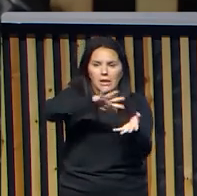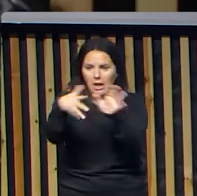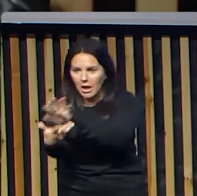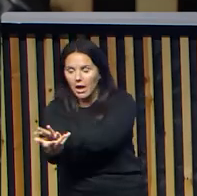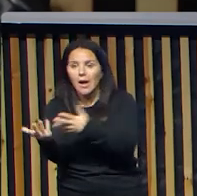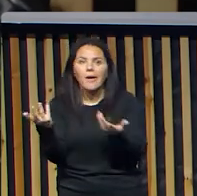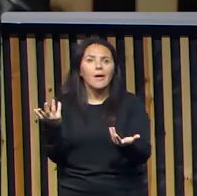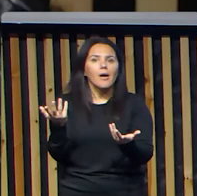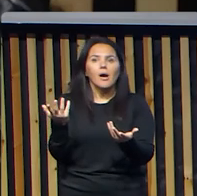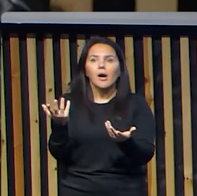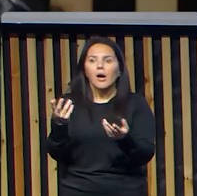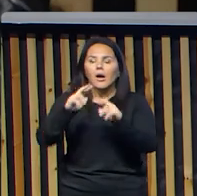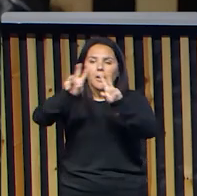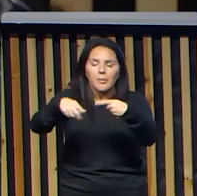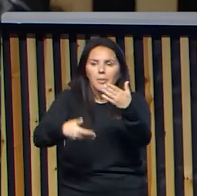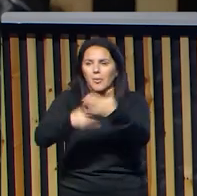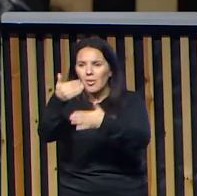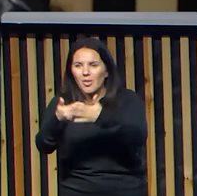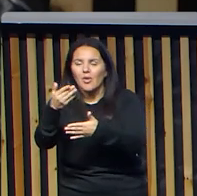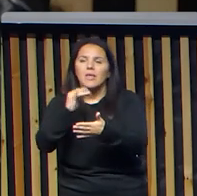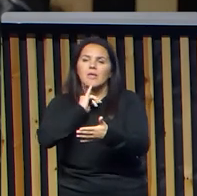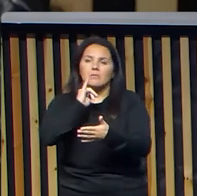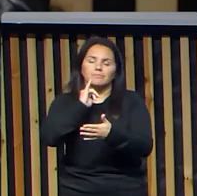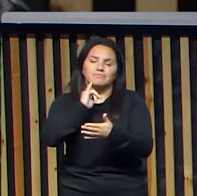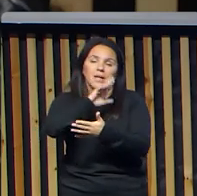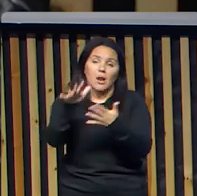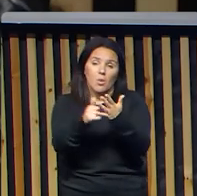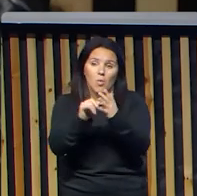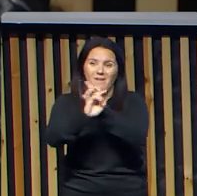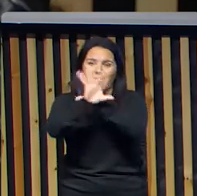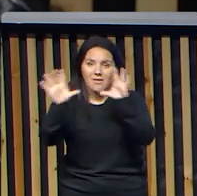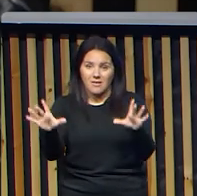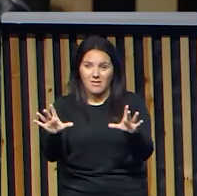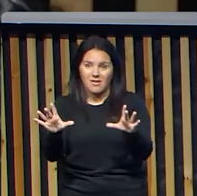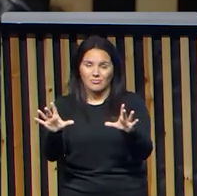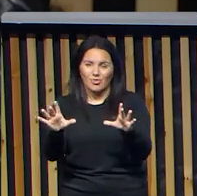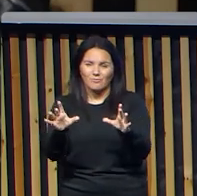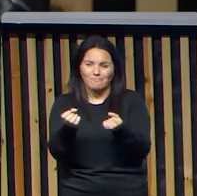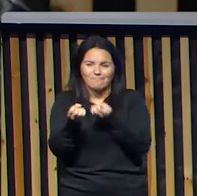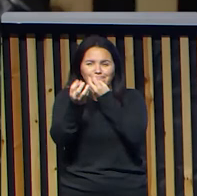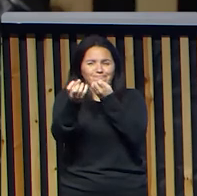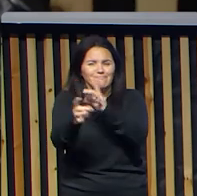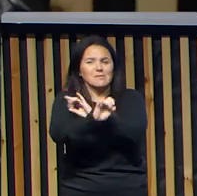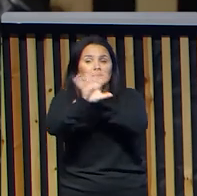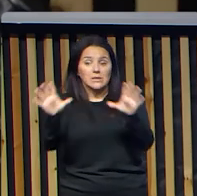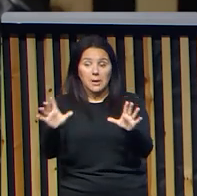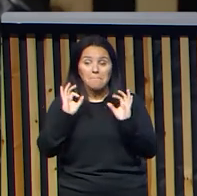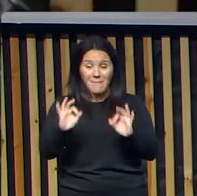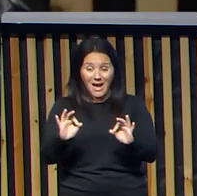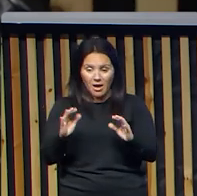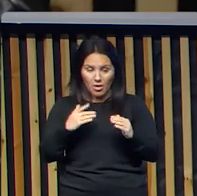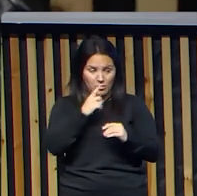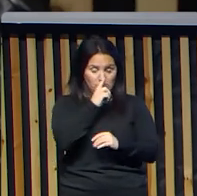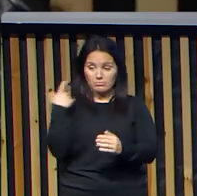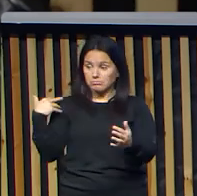constante pues se ha hecho un libro de estilo de la justicia que a veces Pues los propios juristas no